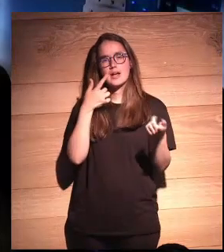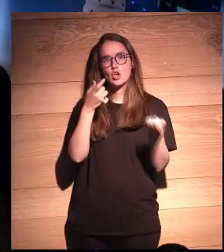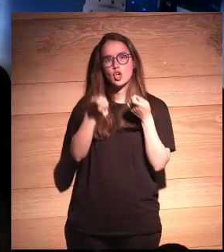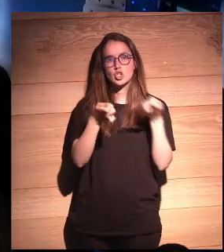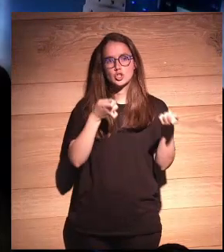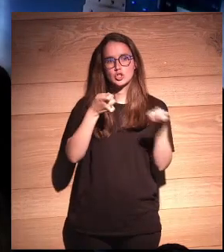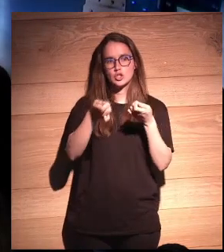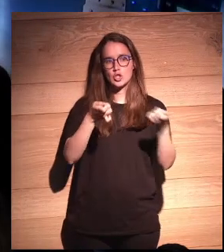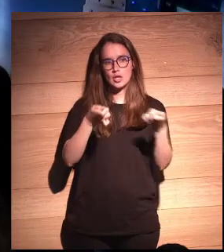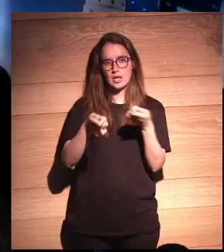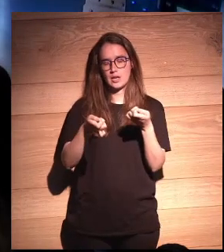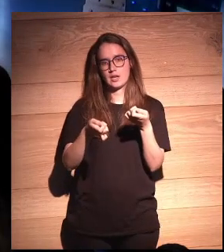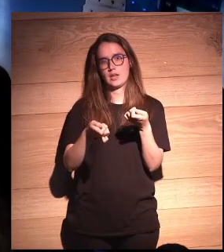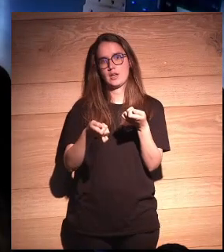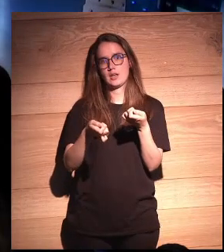la señal,